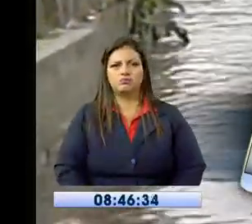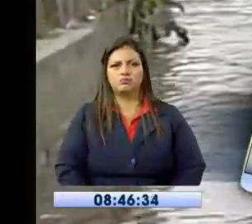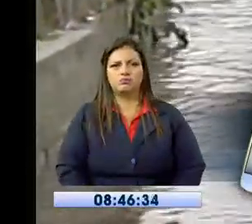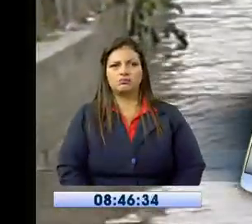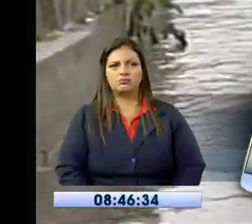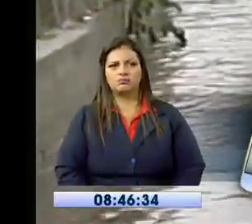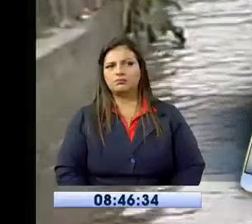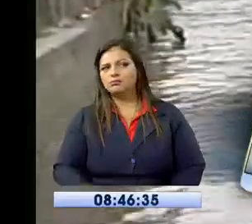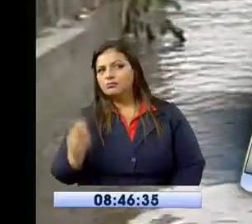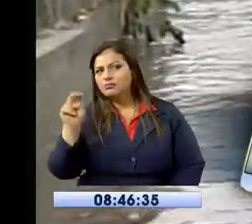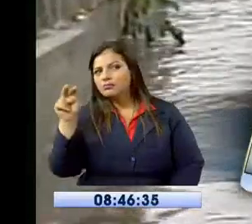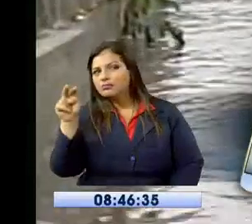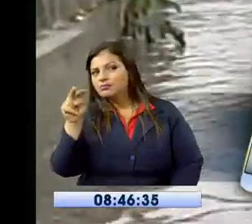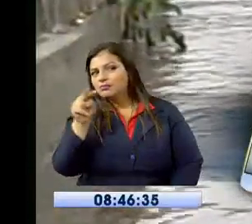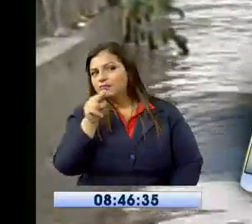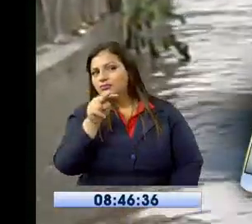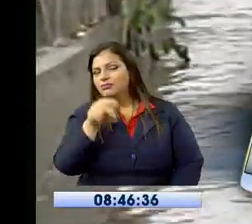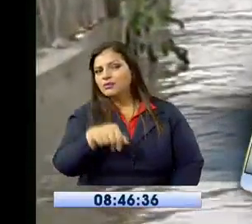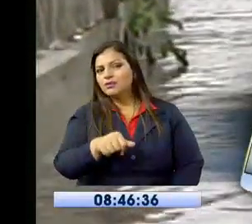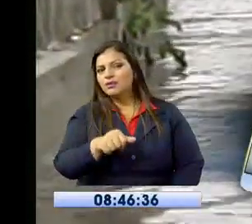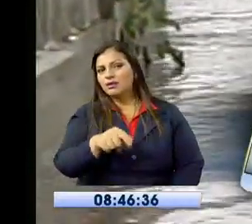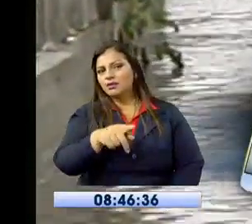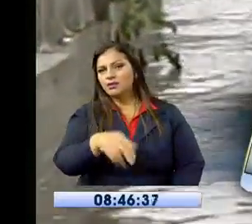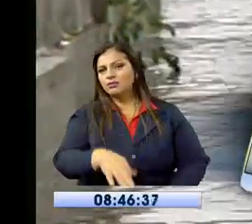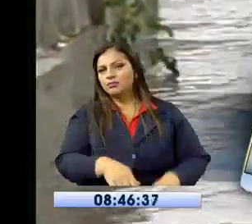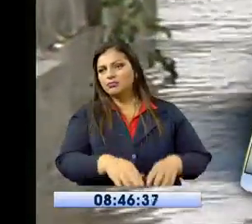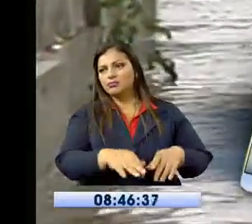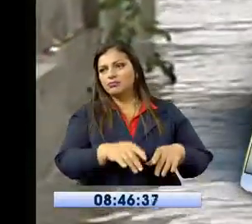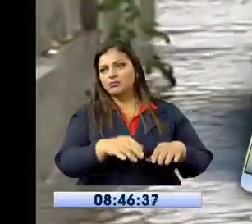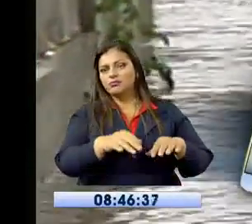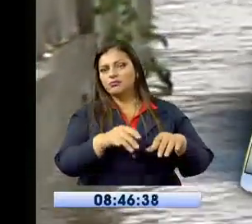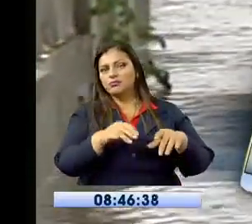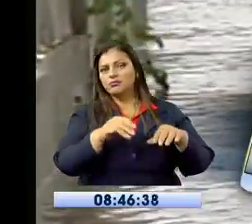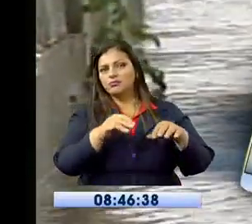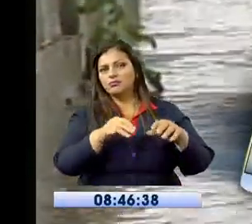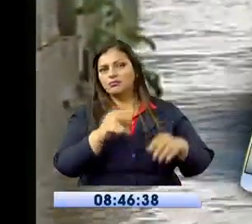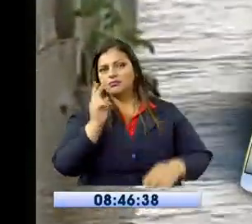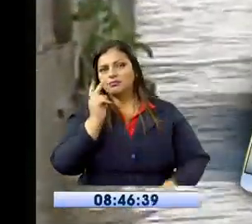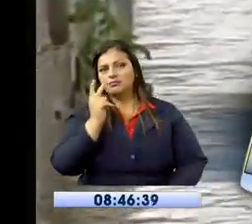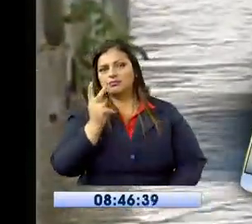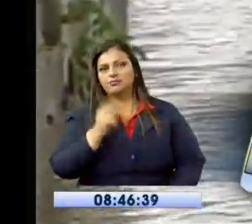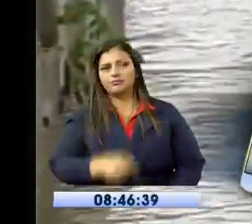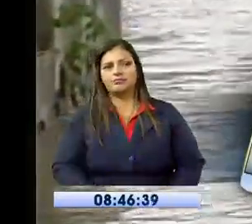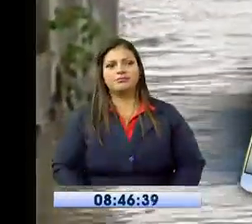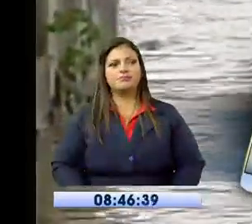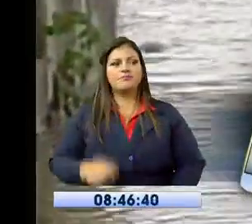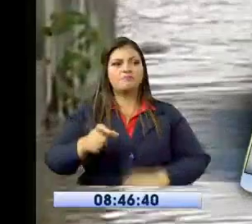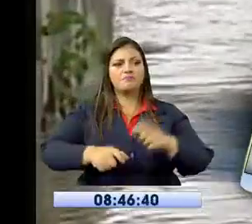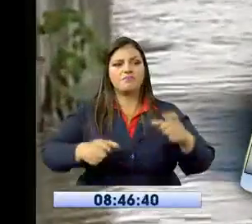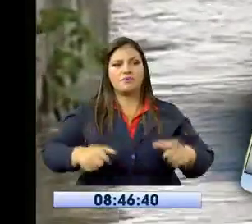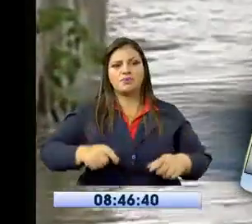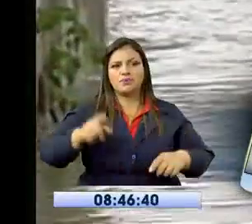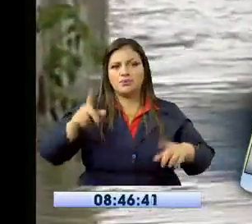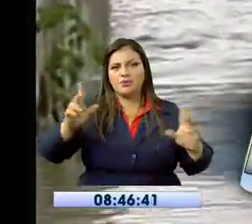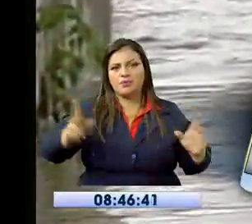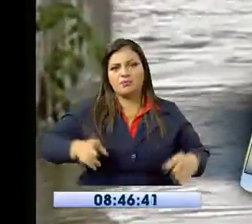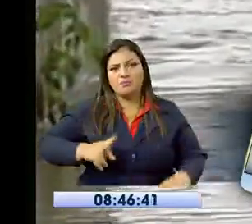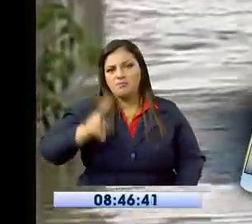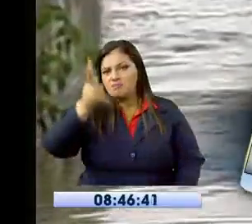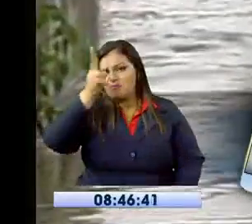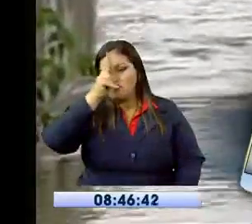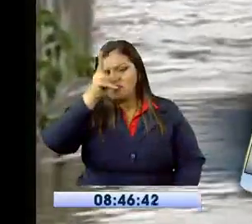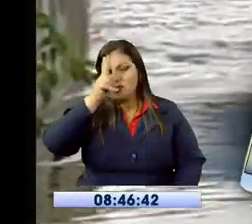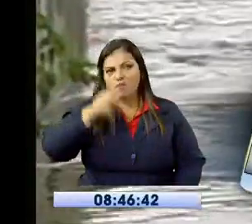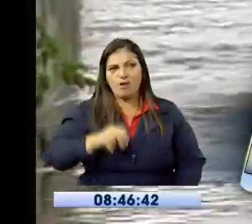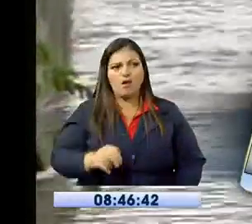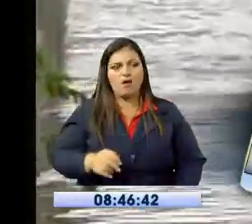el centro de la inundación, podemos decirlo así, y que incluso había gente que aceleraba para mojar a las personas que desesperadas